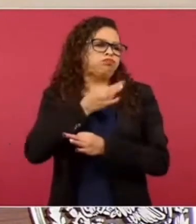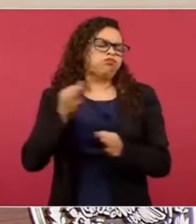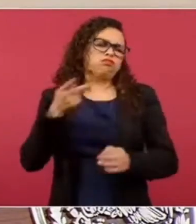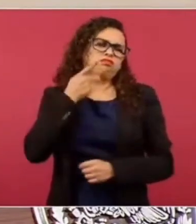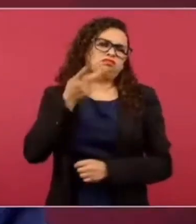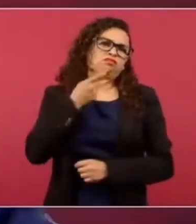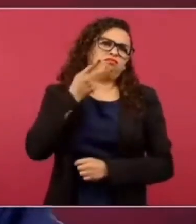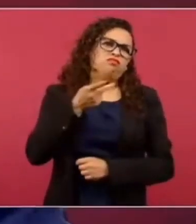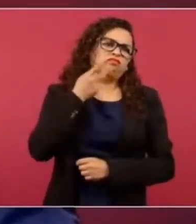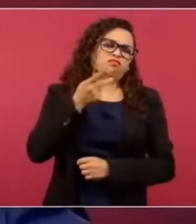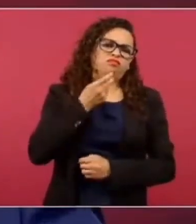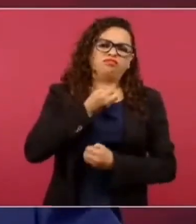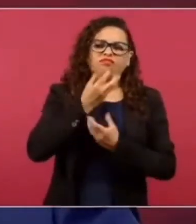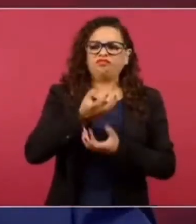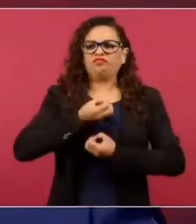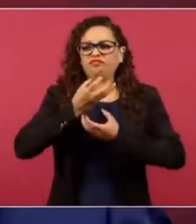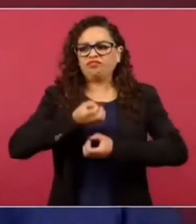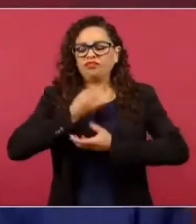porque no